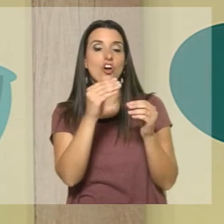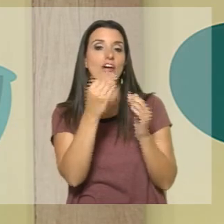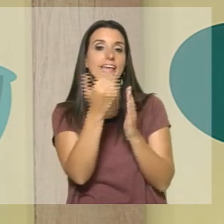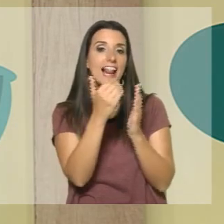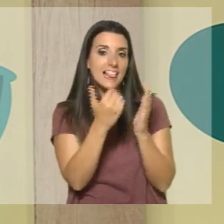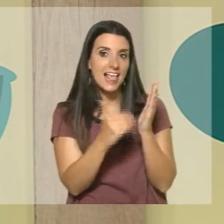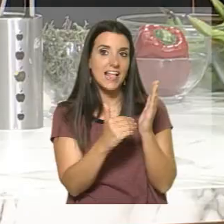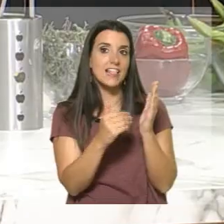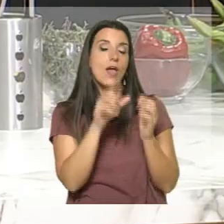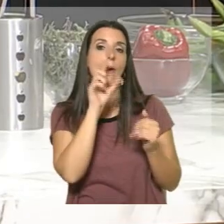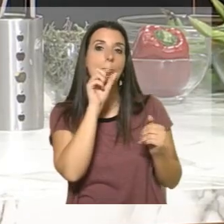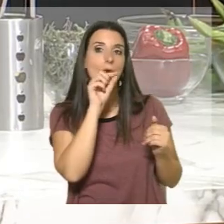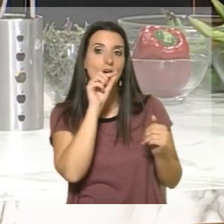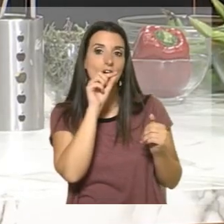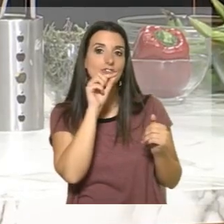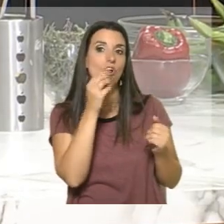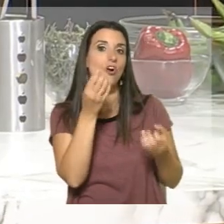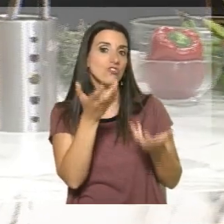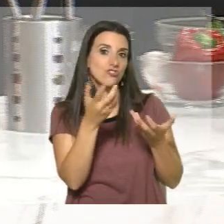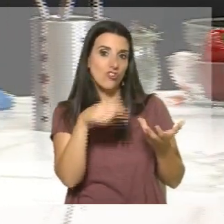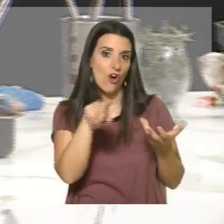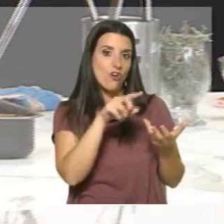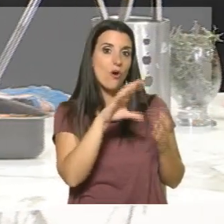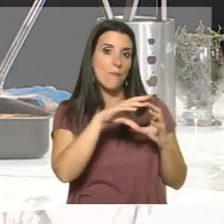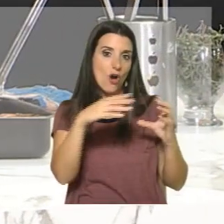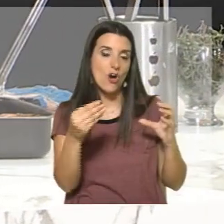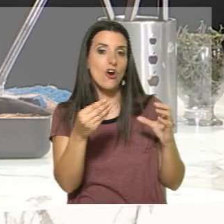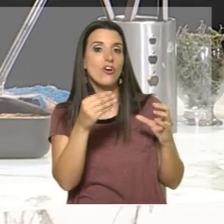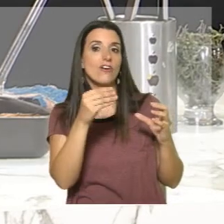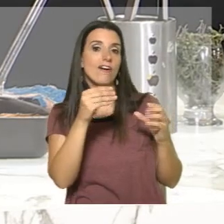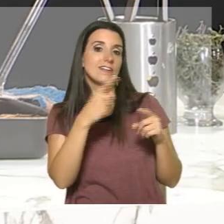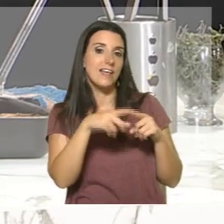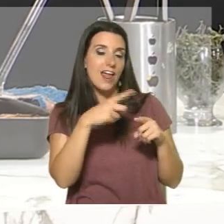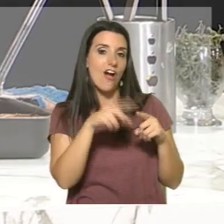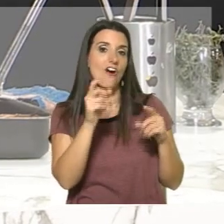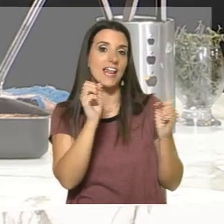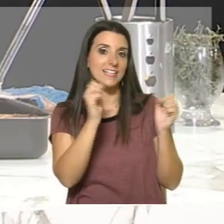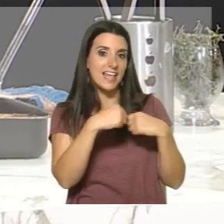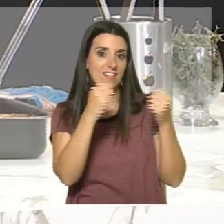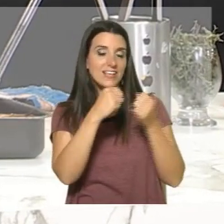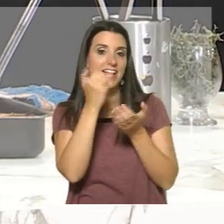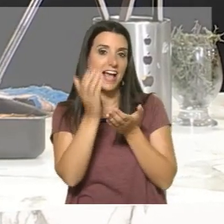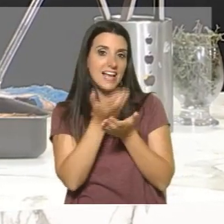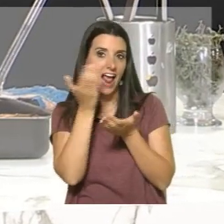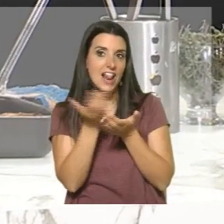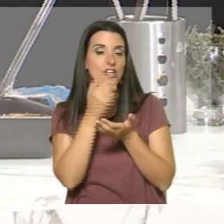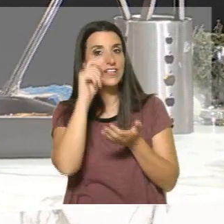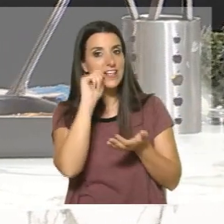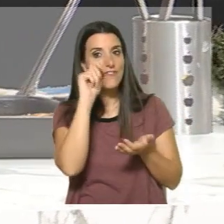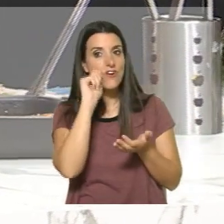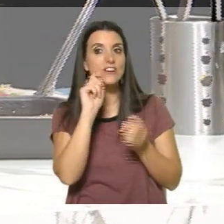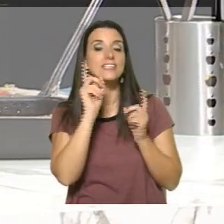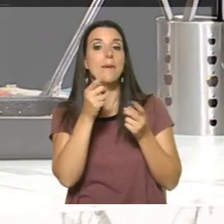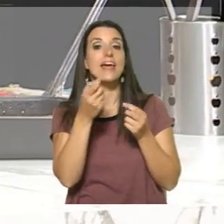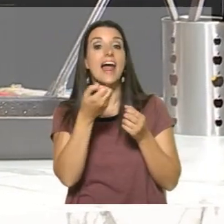lo dejamos allí, que se estaba cocinando con todo. Desde el morrón, la zanahoria, la cerveza, el caldo. Ajo, cebollita, le pusimos